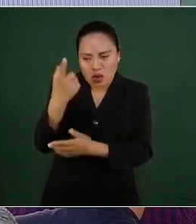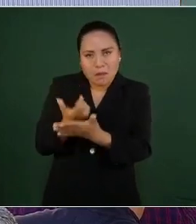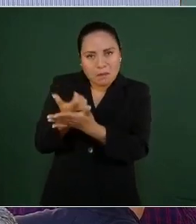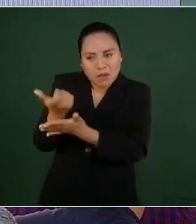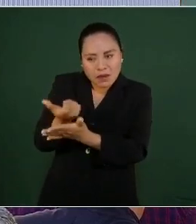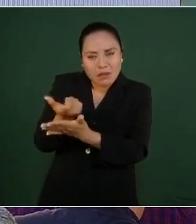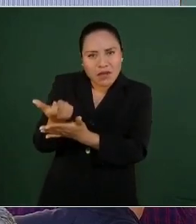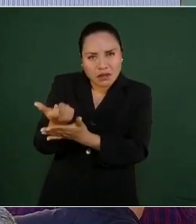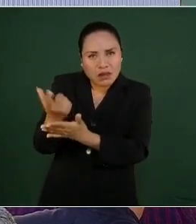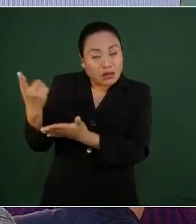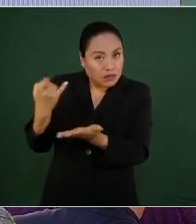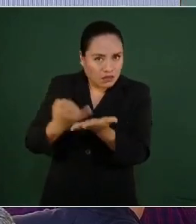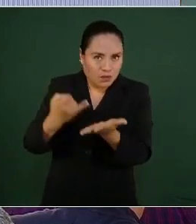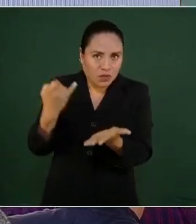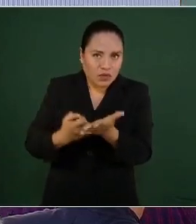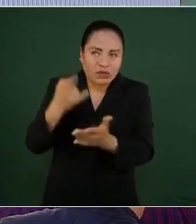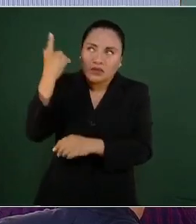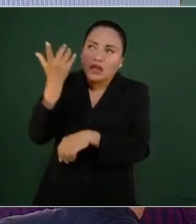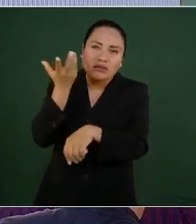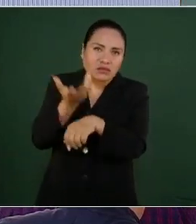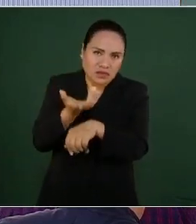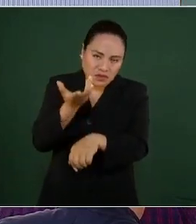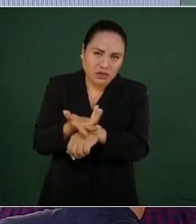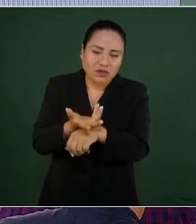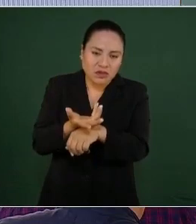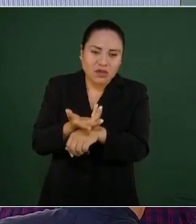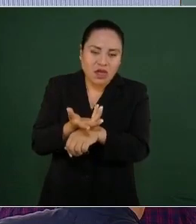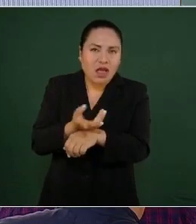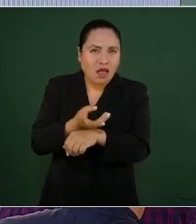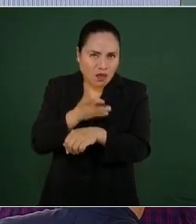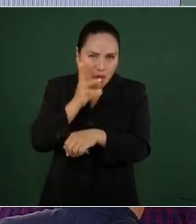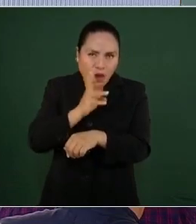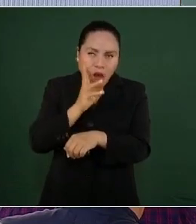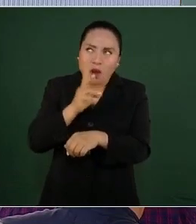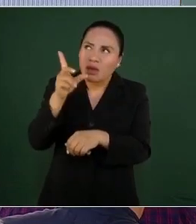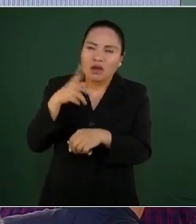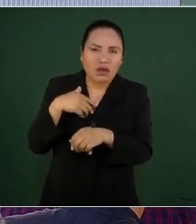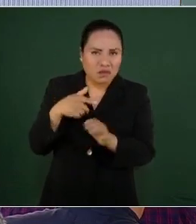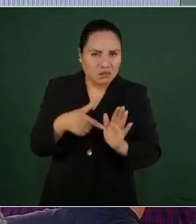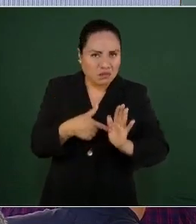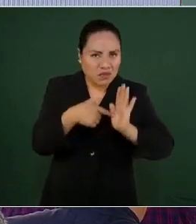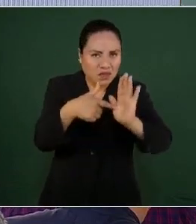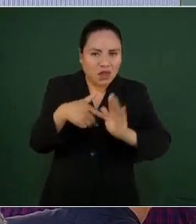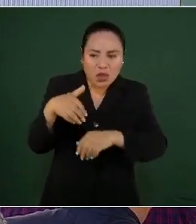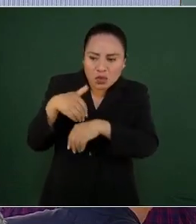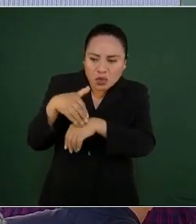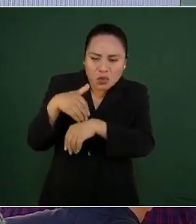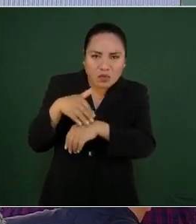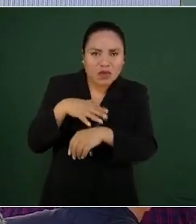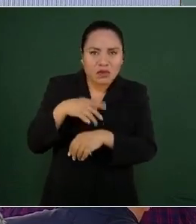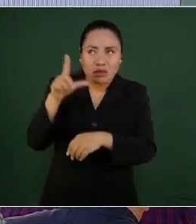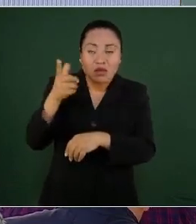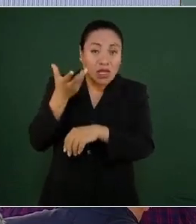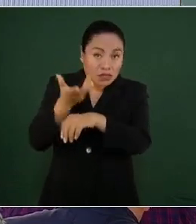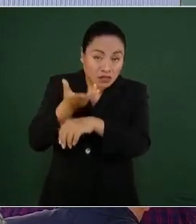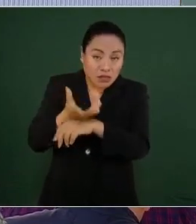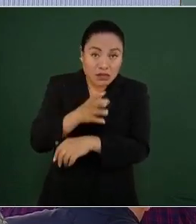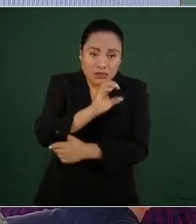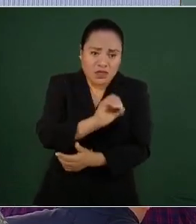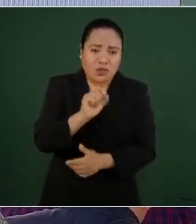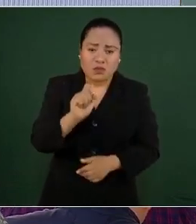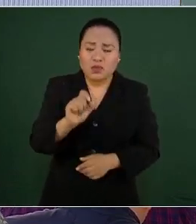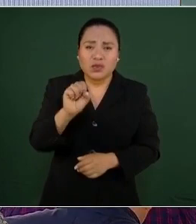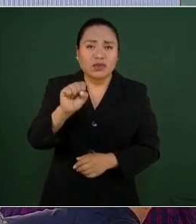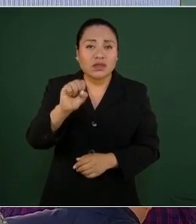digamos, de impuestos, digamos, si lo hacemos en números unitarios, en tanto que el estadounidense paga